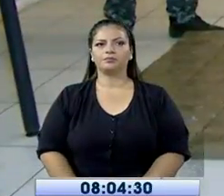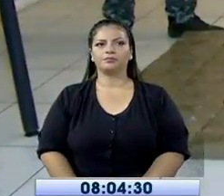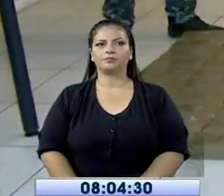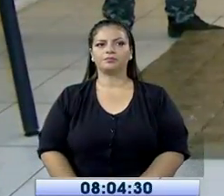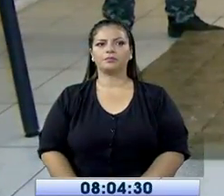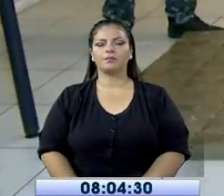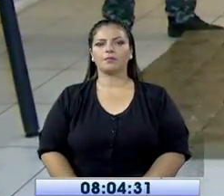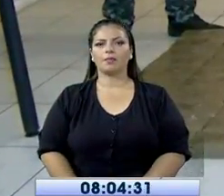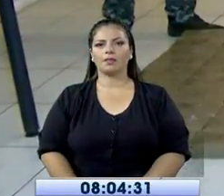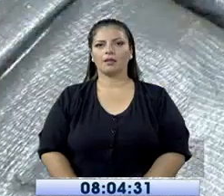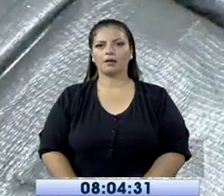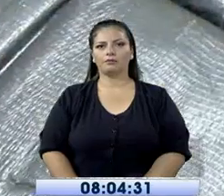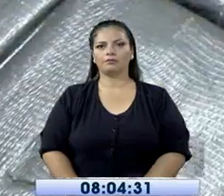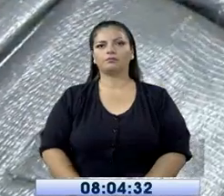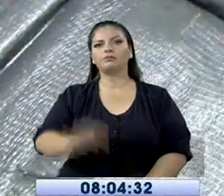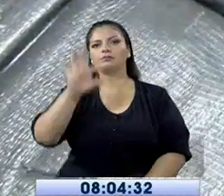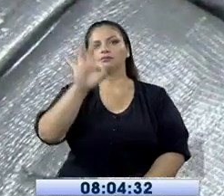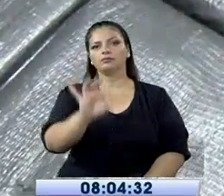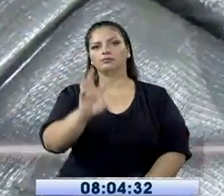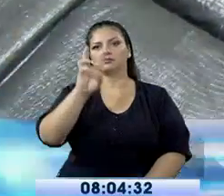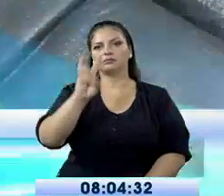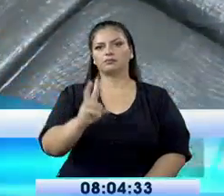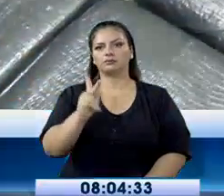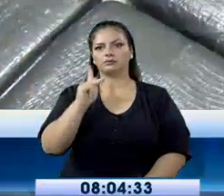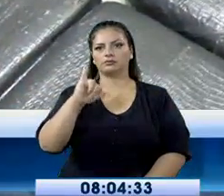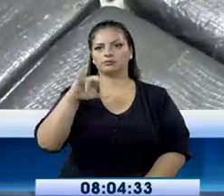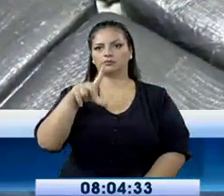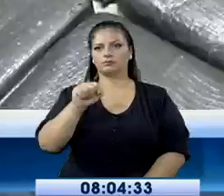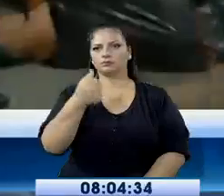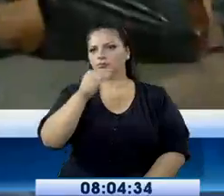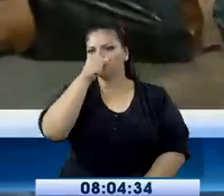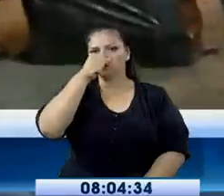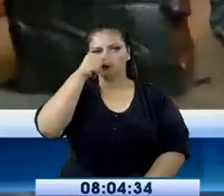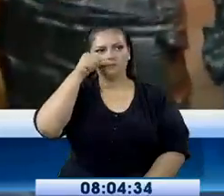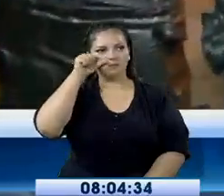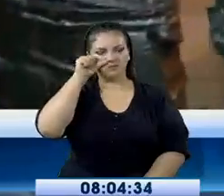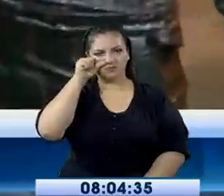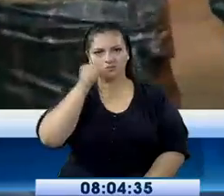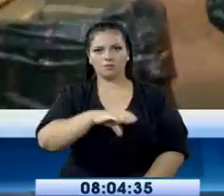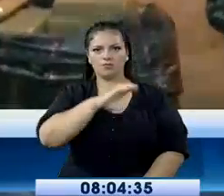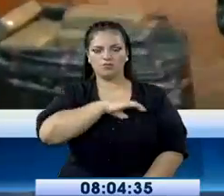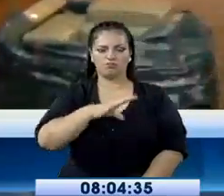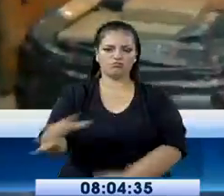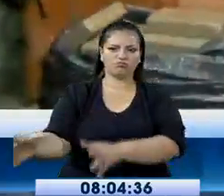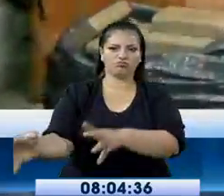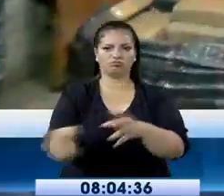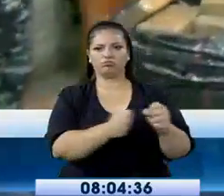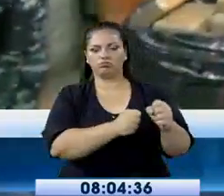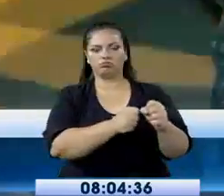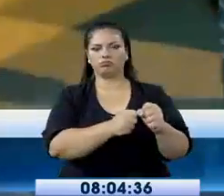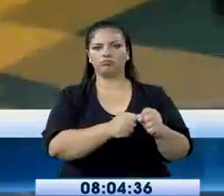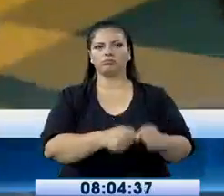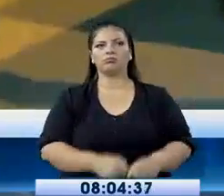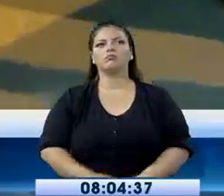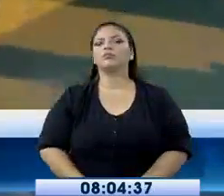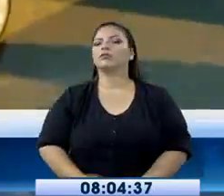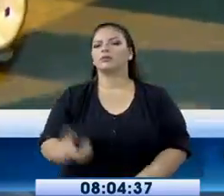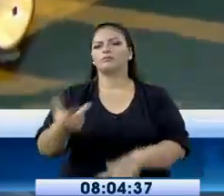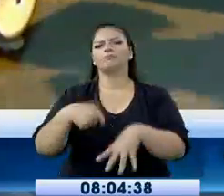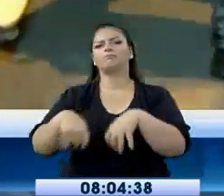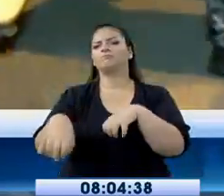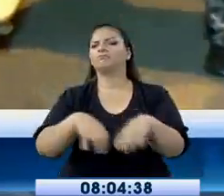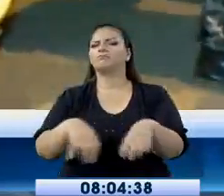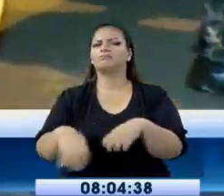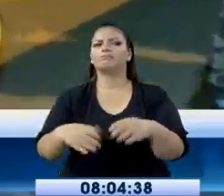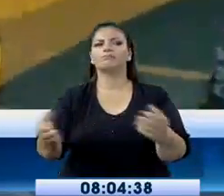Más de 96 kilos de clorhidrato de cocaína fueron incautados por elementos de la Policía Nacional mediante el operativo